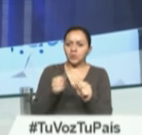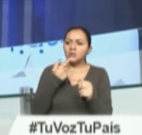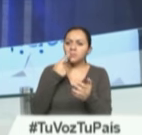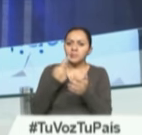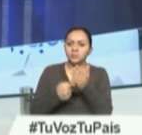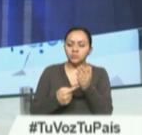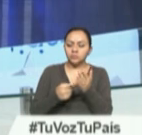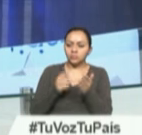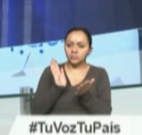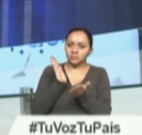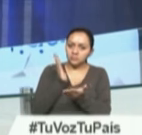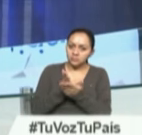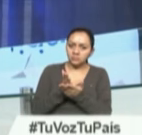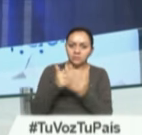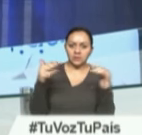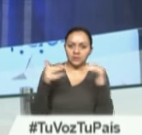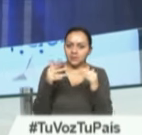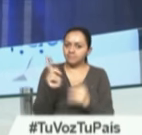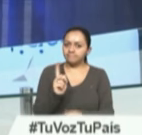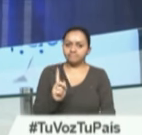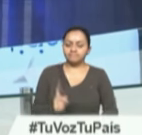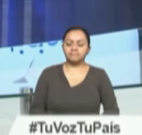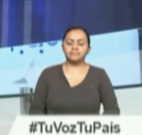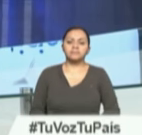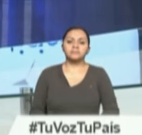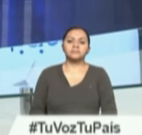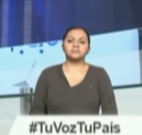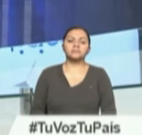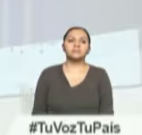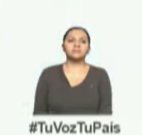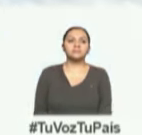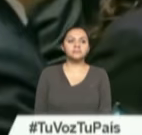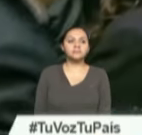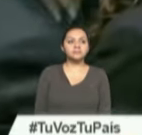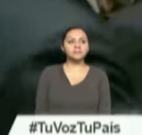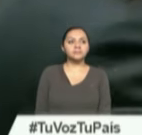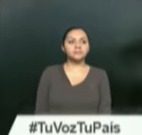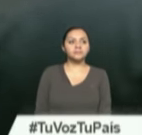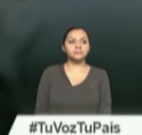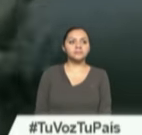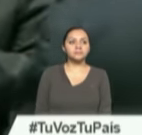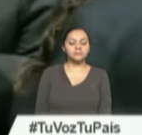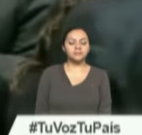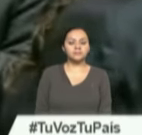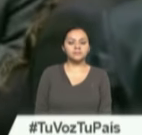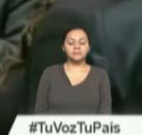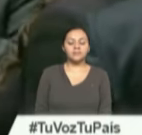tomar acciones para evitar posibles guerras.